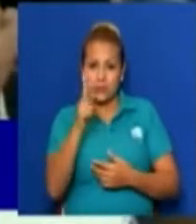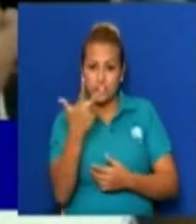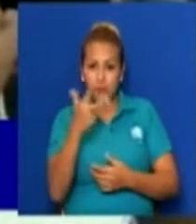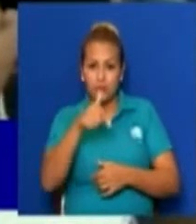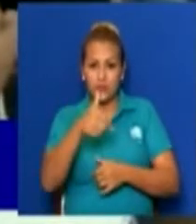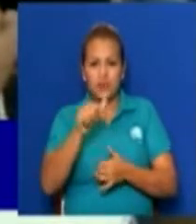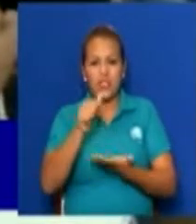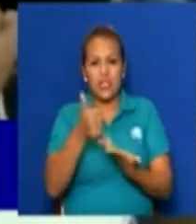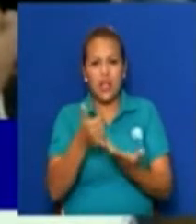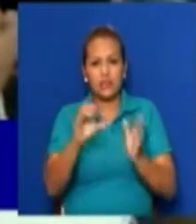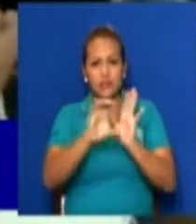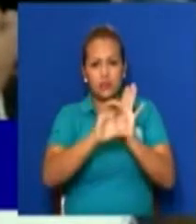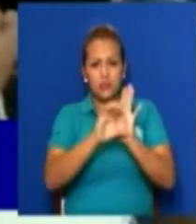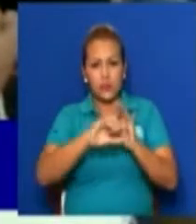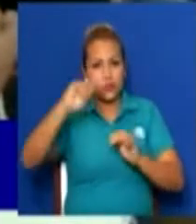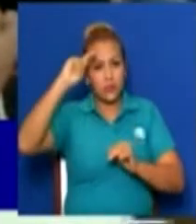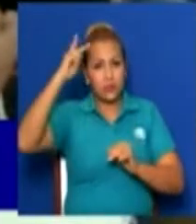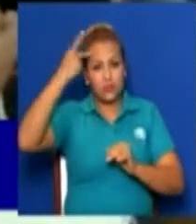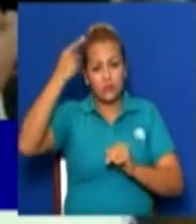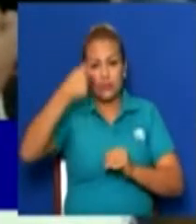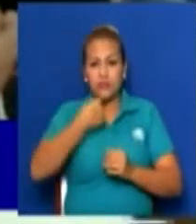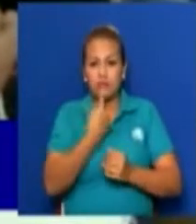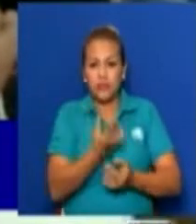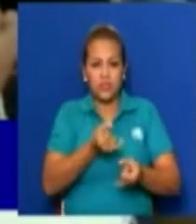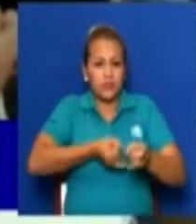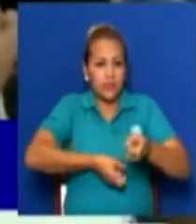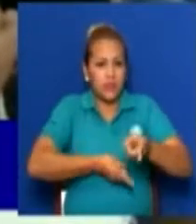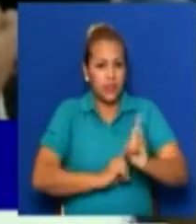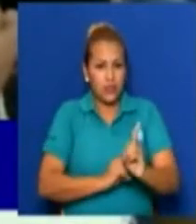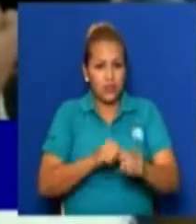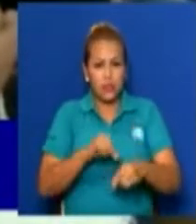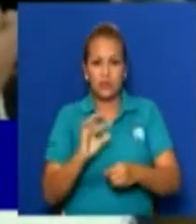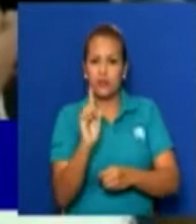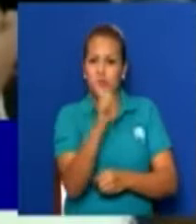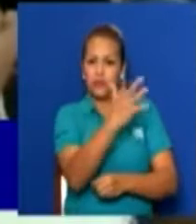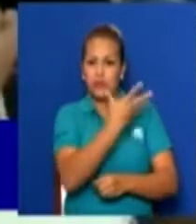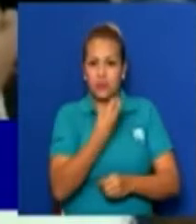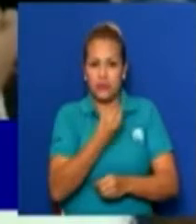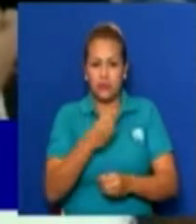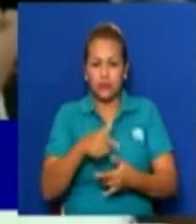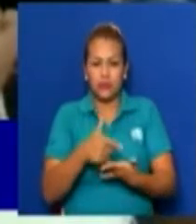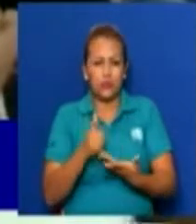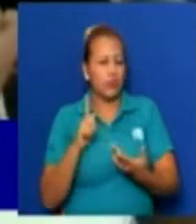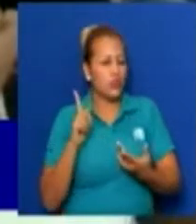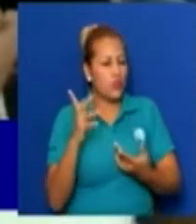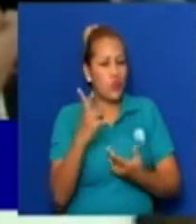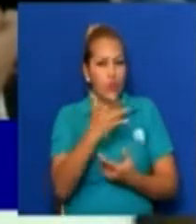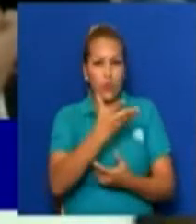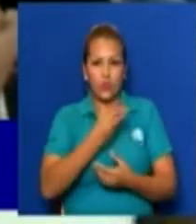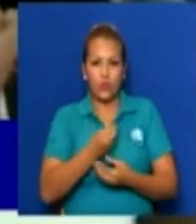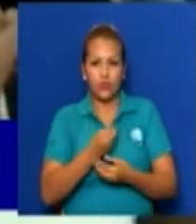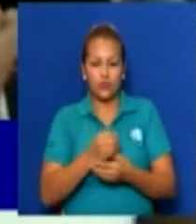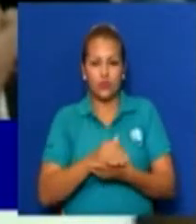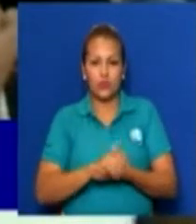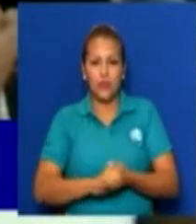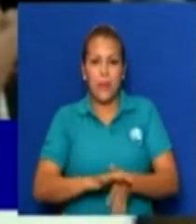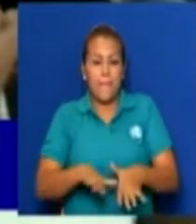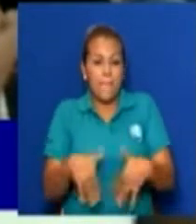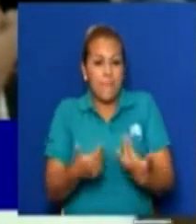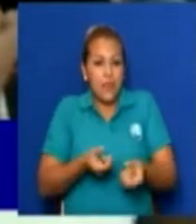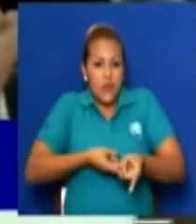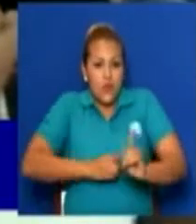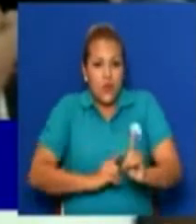Constitución Política establece la igualdad absoluta, la igualdad total, la igualdad